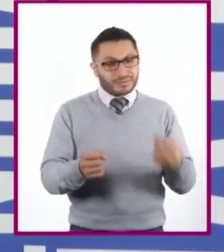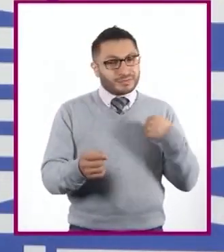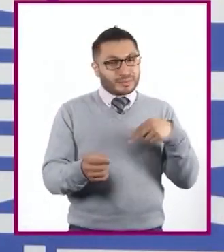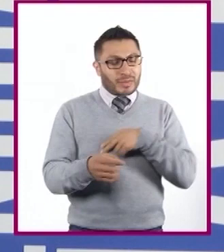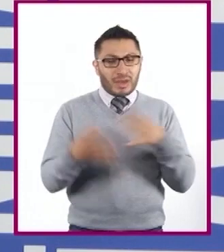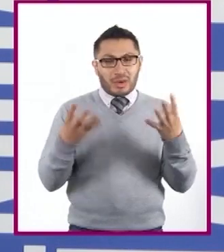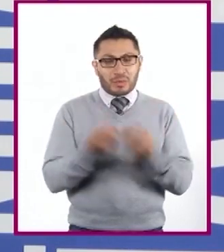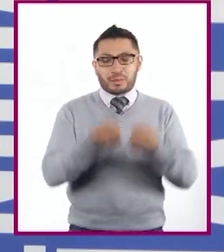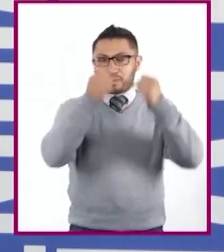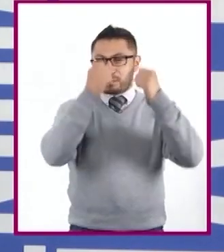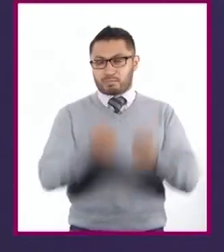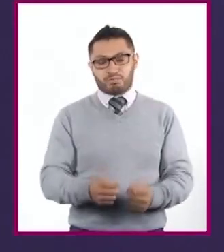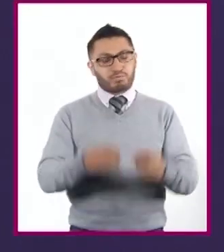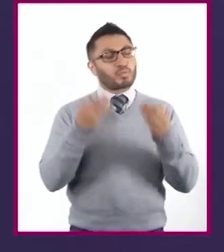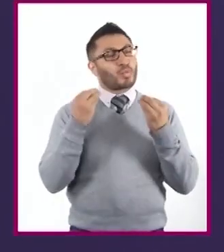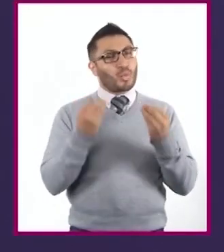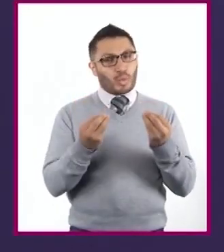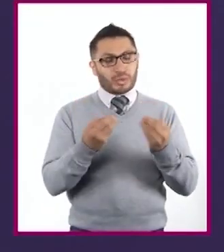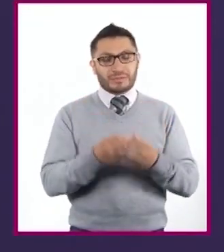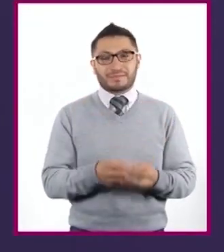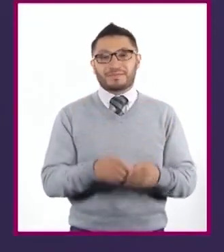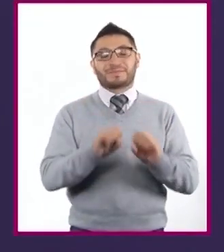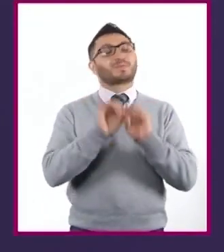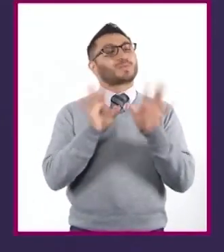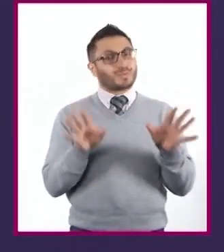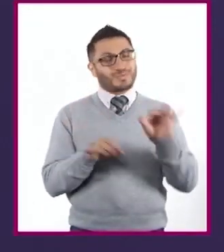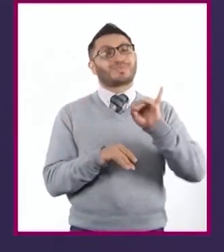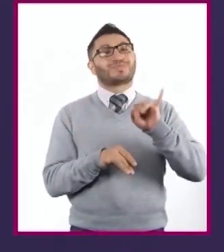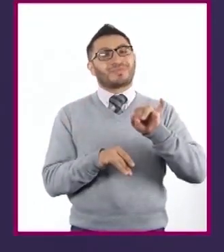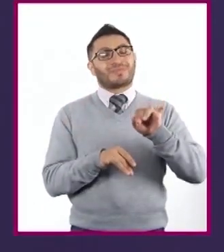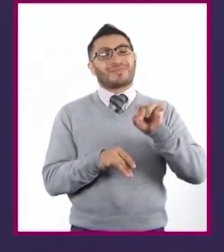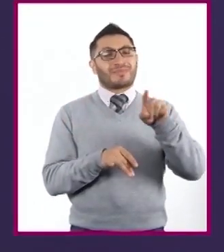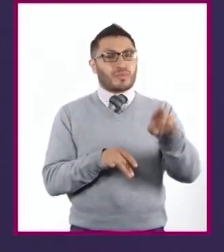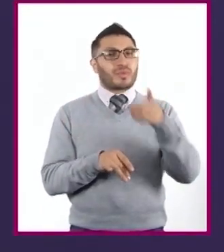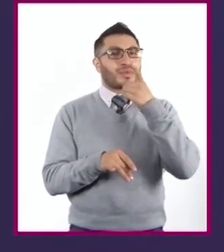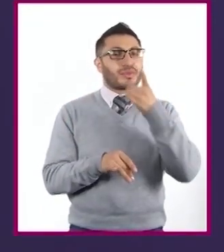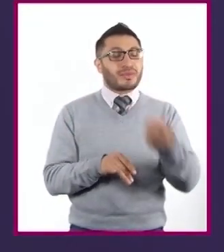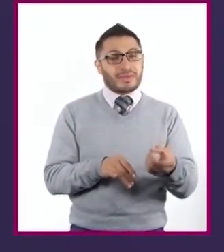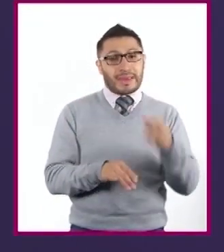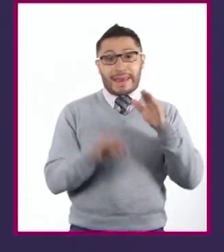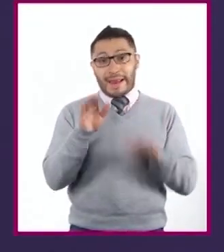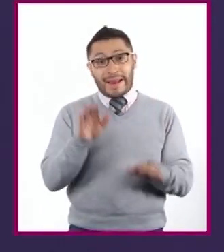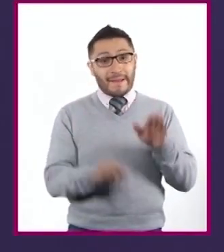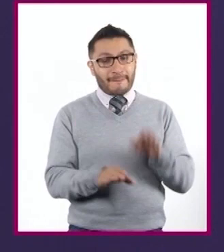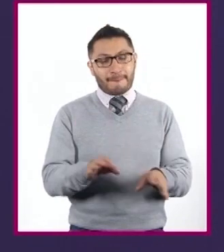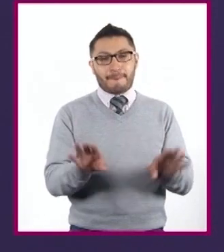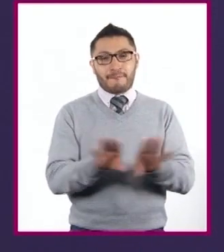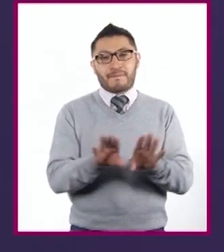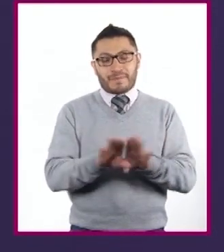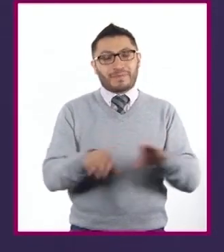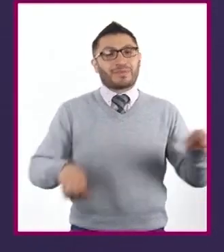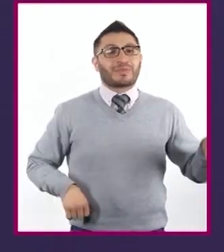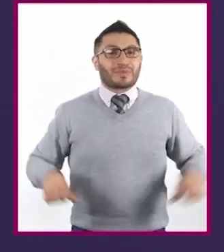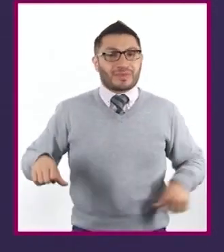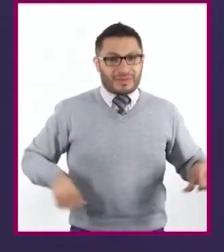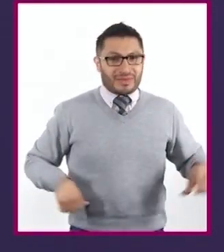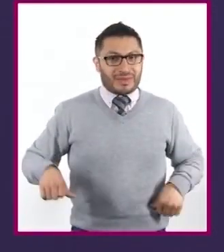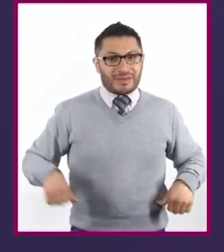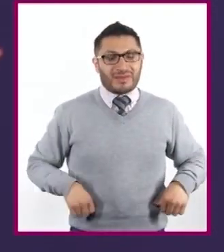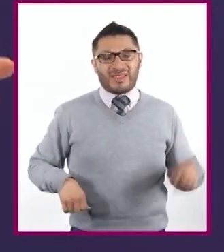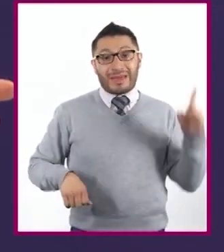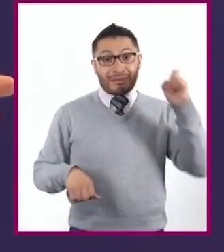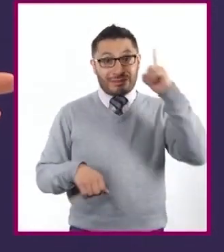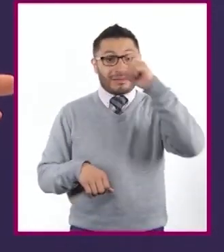aprender bastante. Claro que sí. Como lo mencionas, en ocasiones resulta una actividad muy